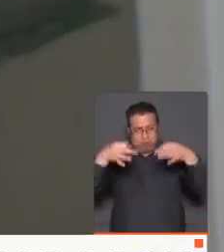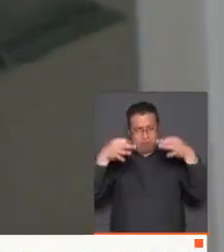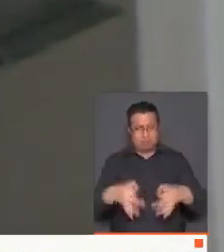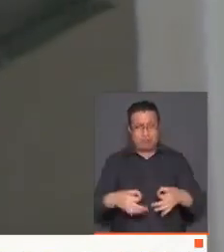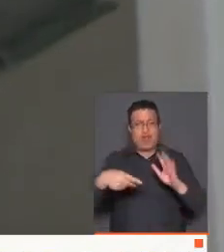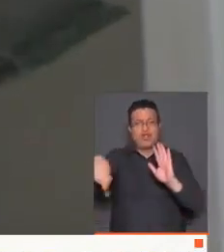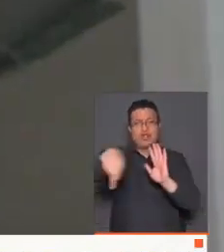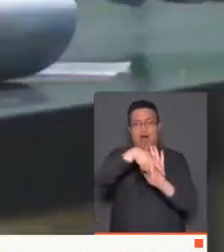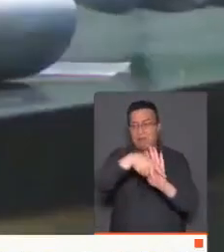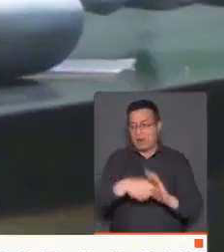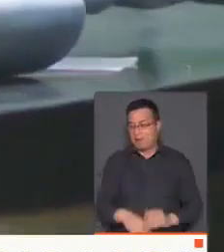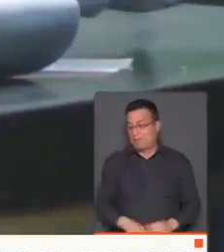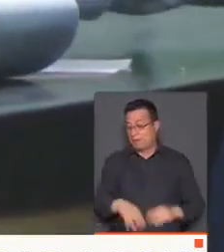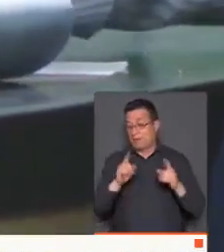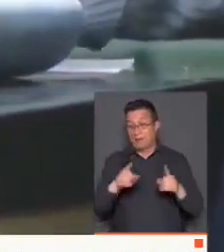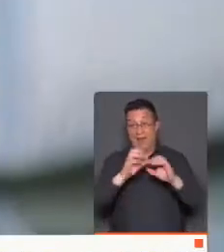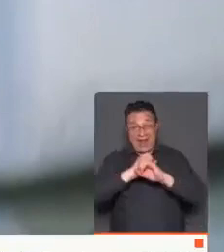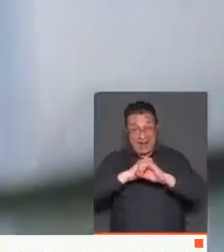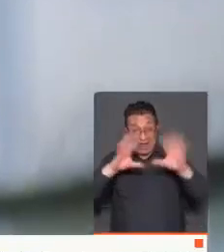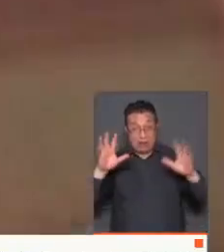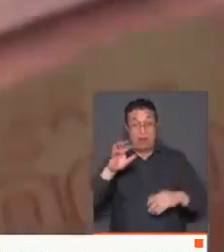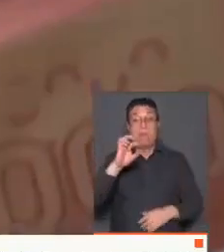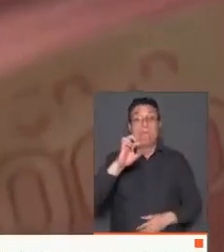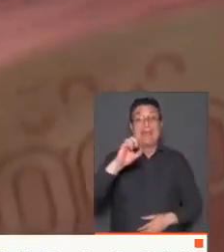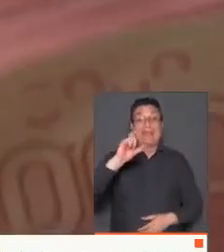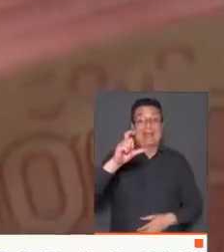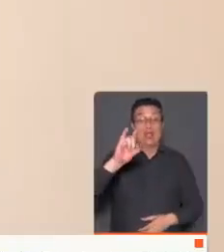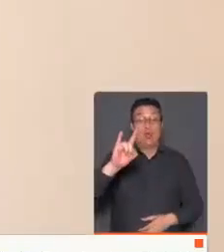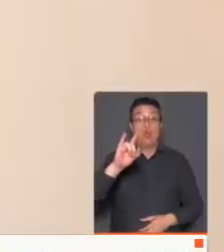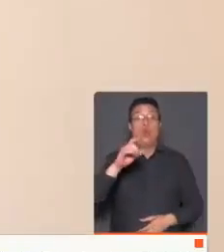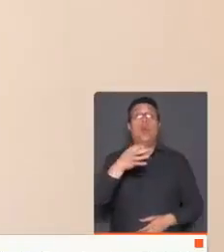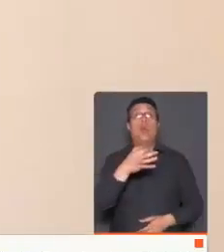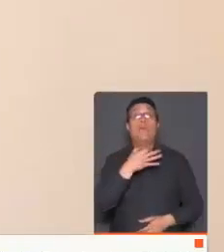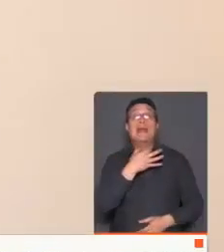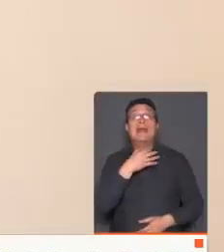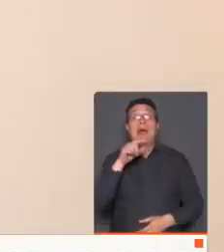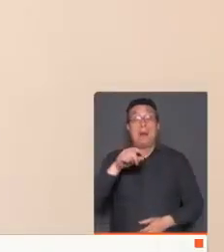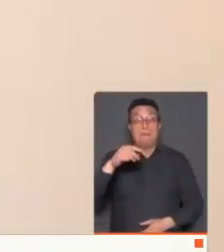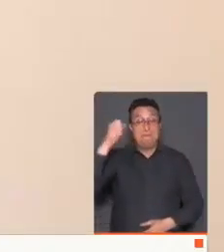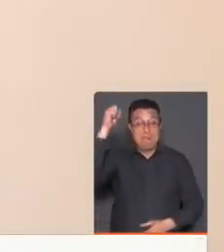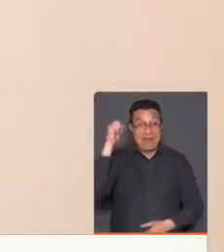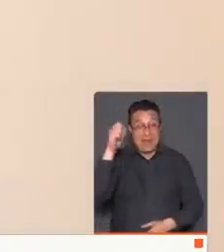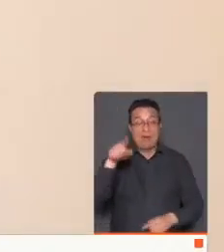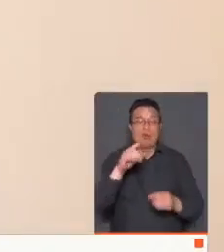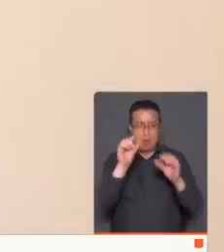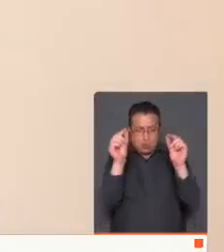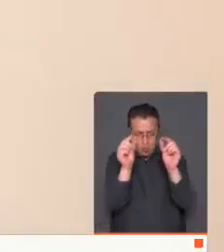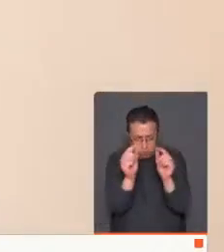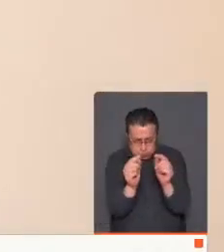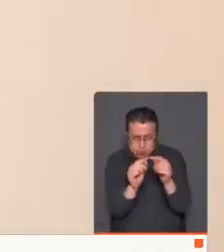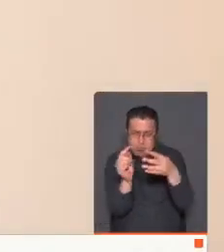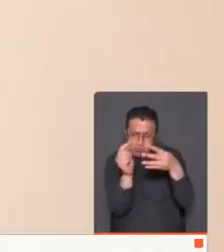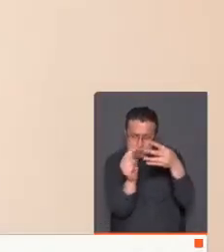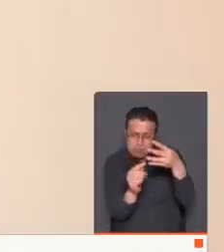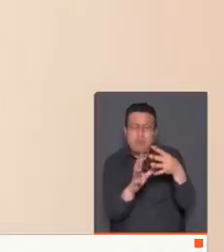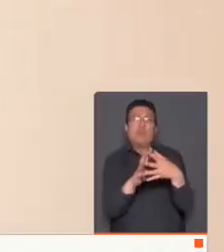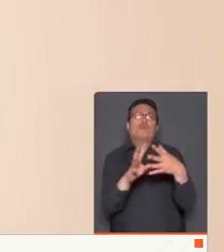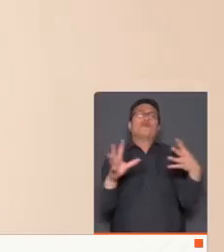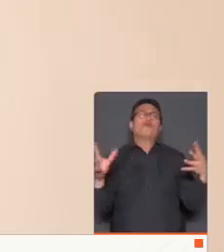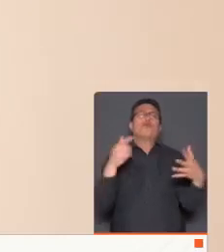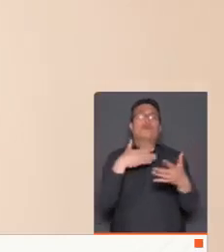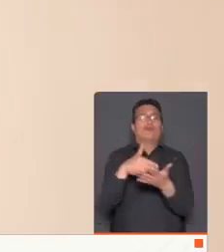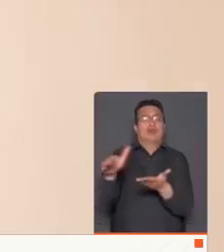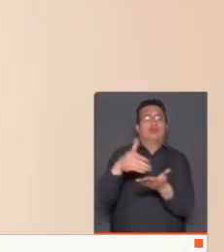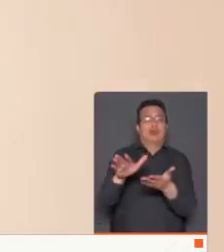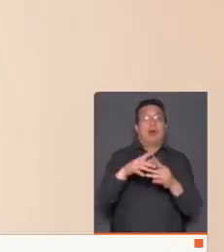queda claro que la pgv viñera tiene letra chica y establece un universo que Deja fuera a muchos adultos mayores lo que hay que hacer ahora es aprobar